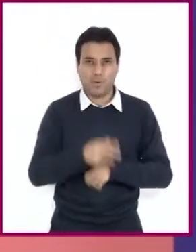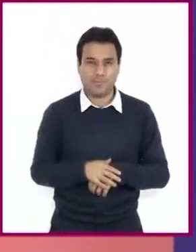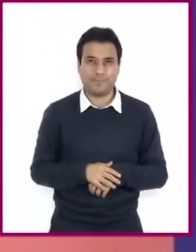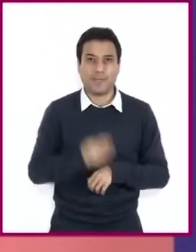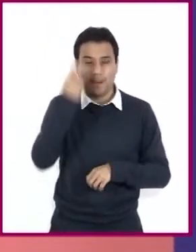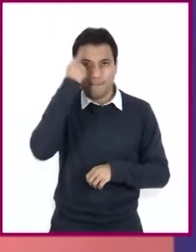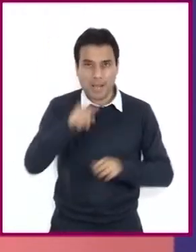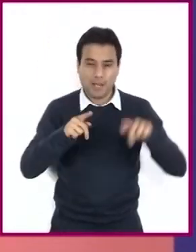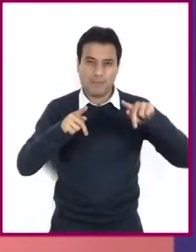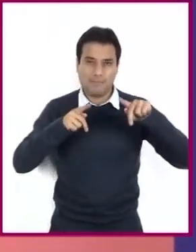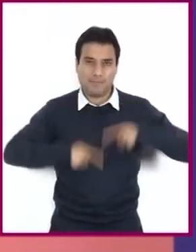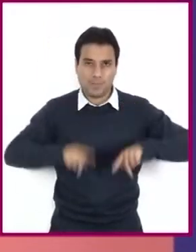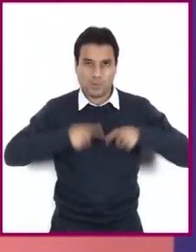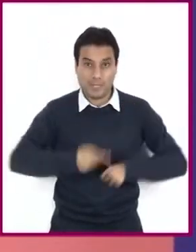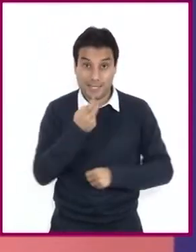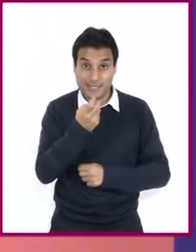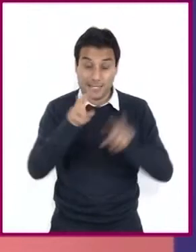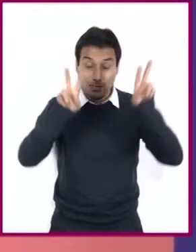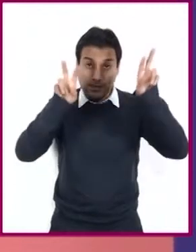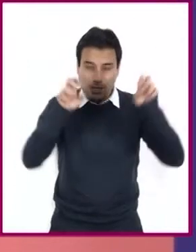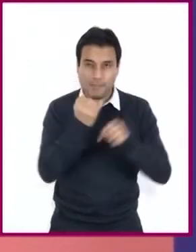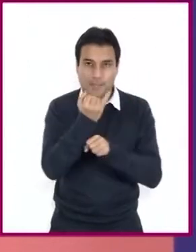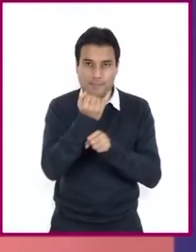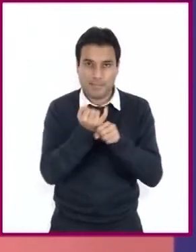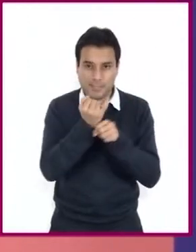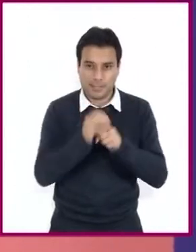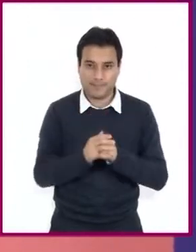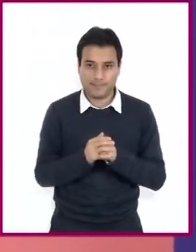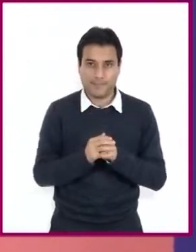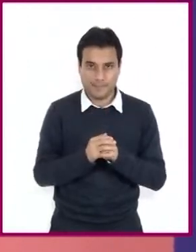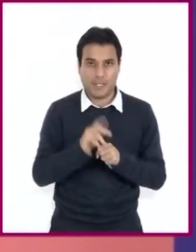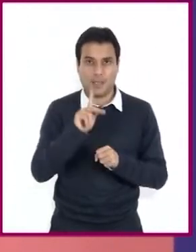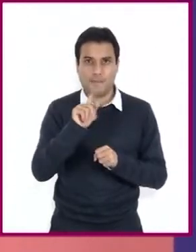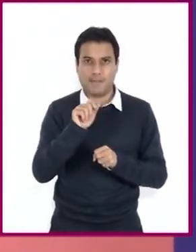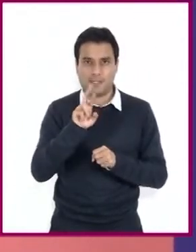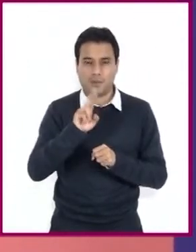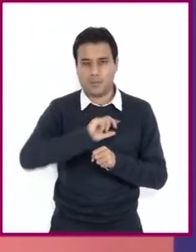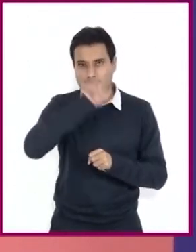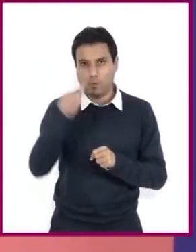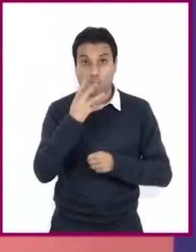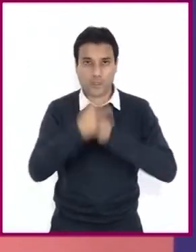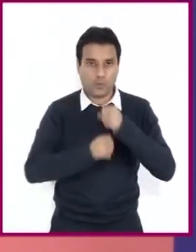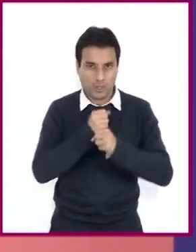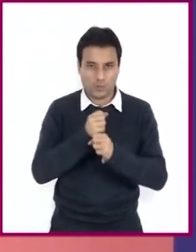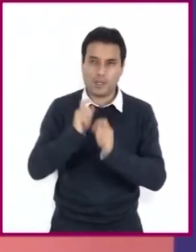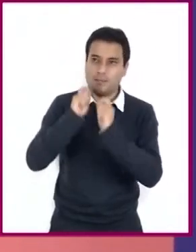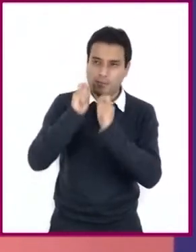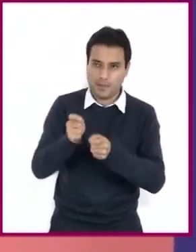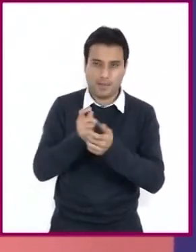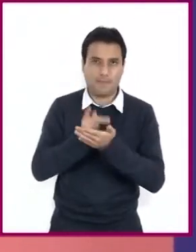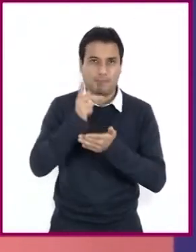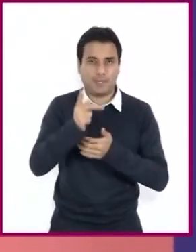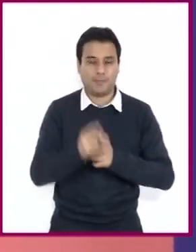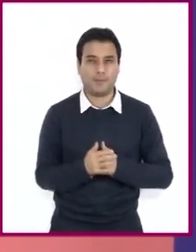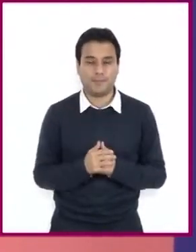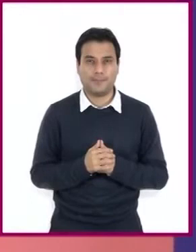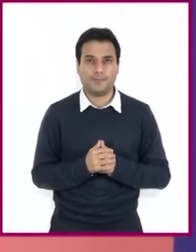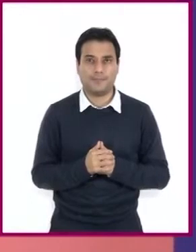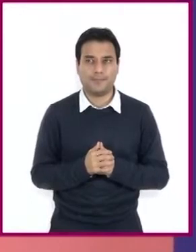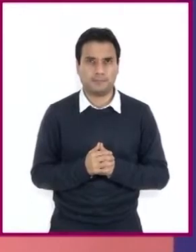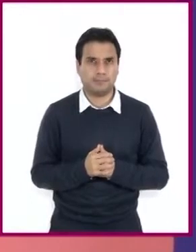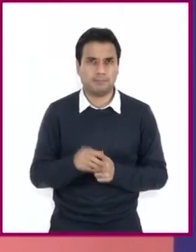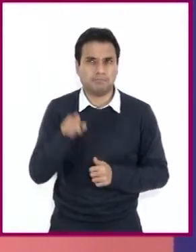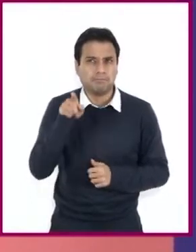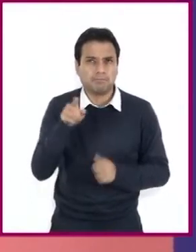lograra resolver el conflicto. Pasteur, 4 años después, ganó ese premio. Leamos